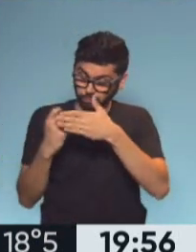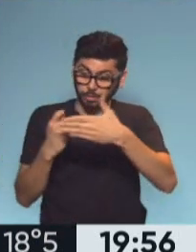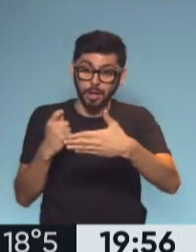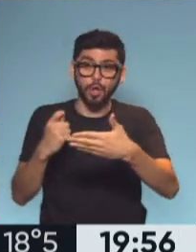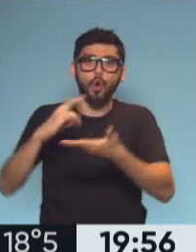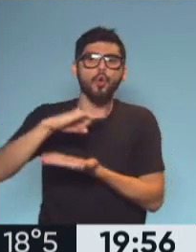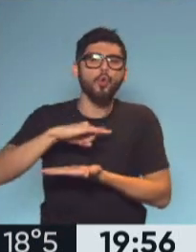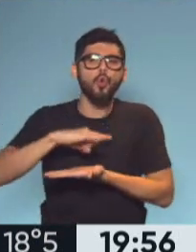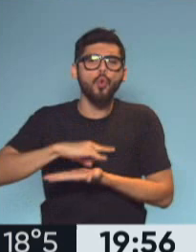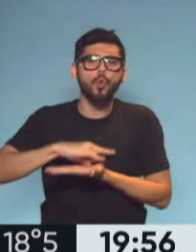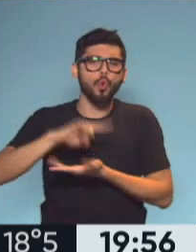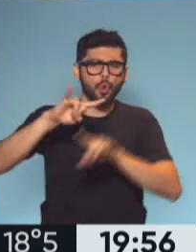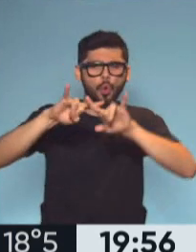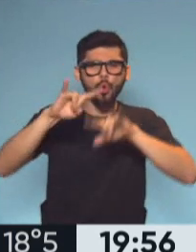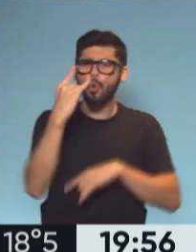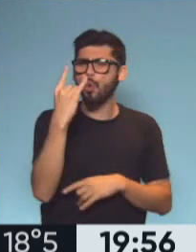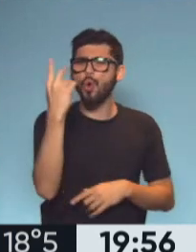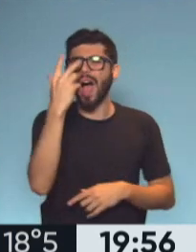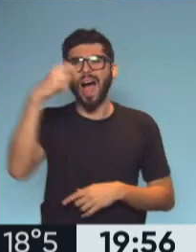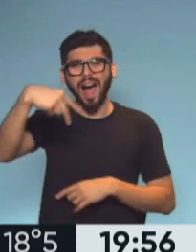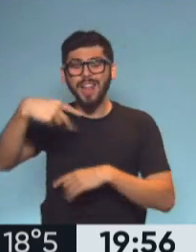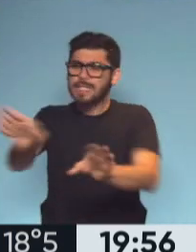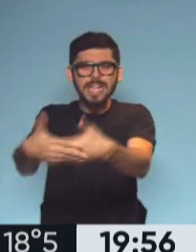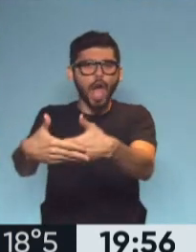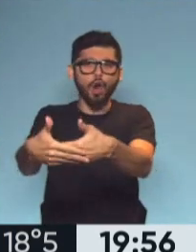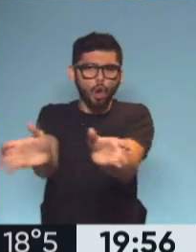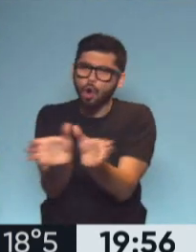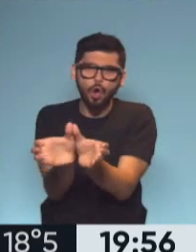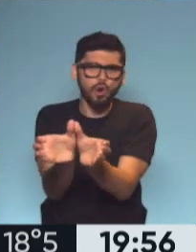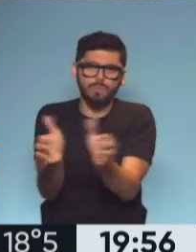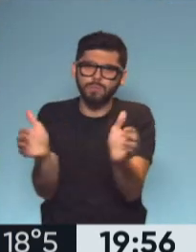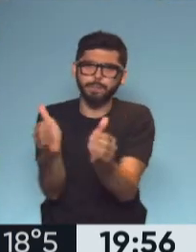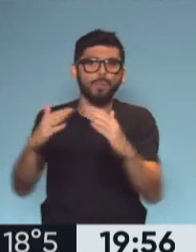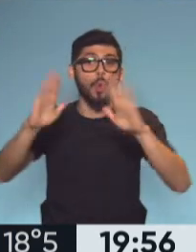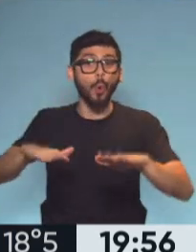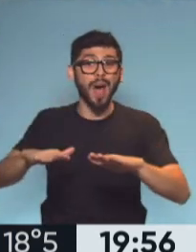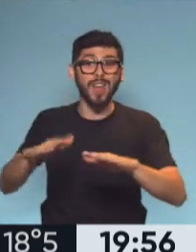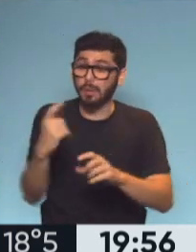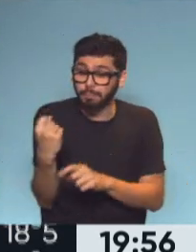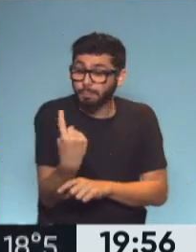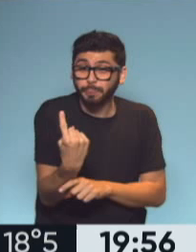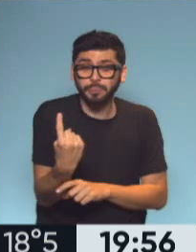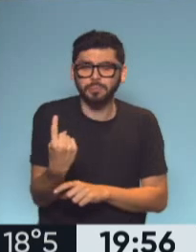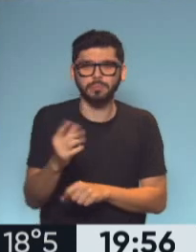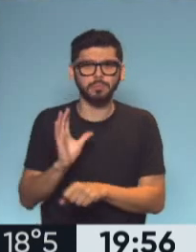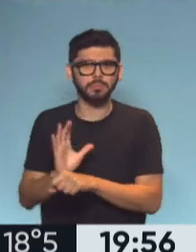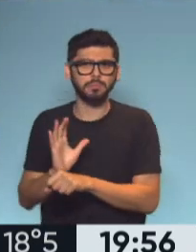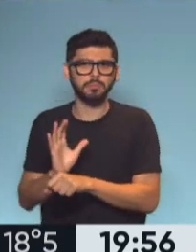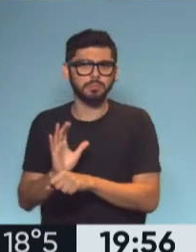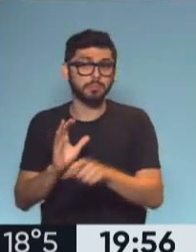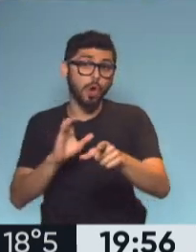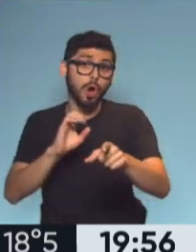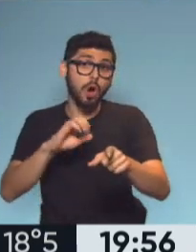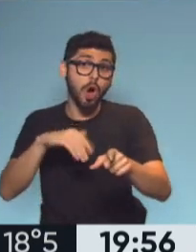Wuhan. Lo recordamos. Tenía en cuarentena toda la ciudad, a los pocos días. O sea que los muchachos estos venían